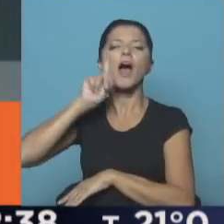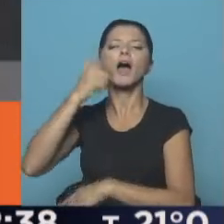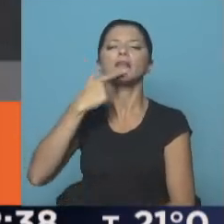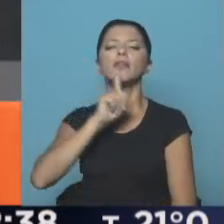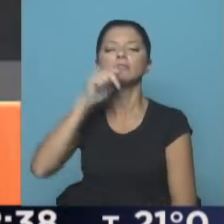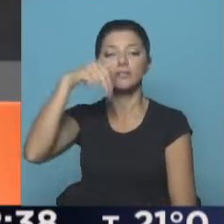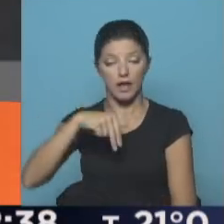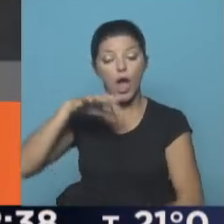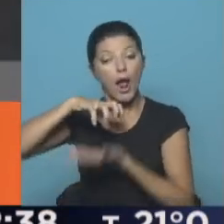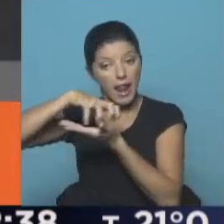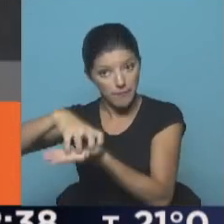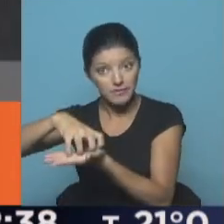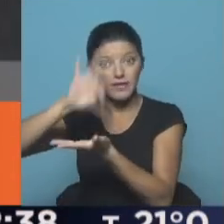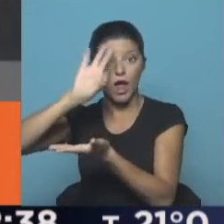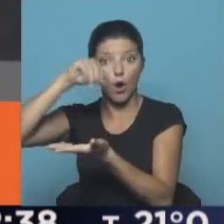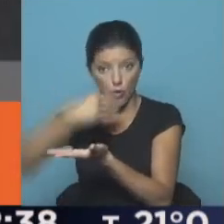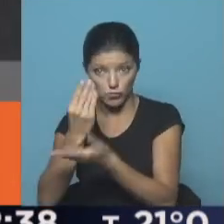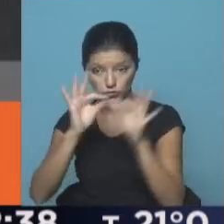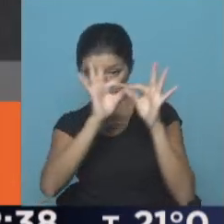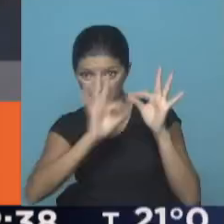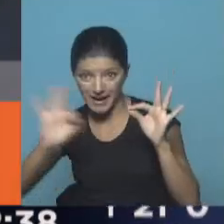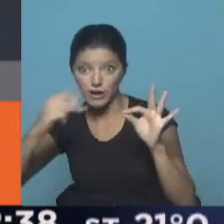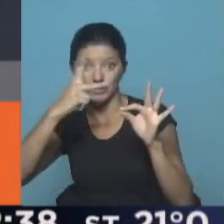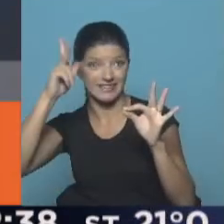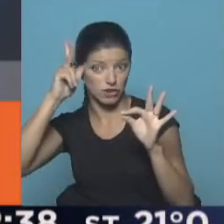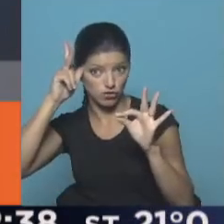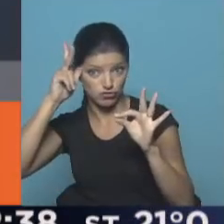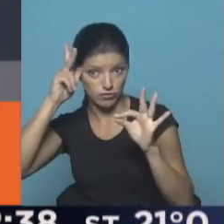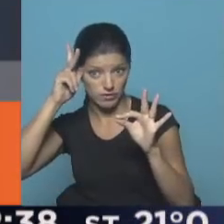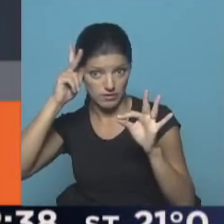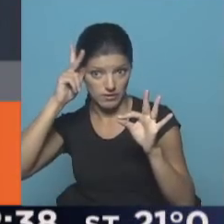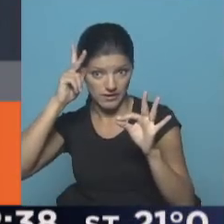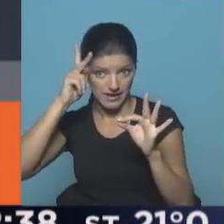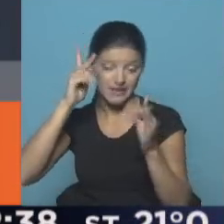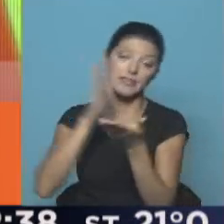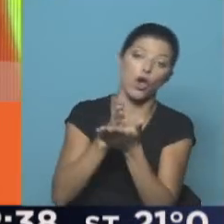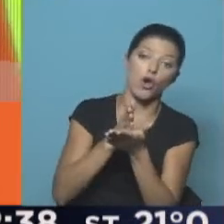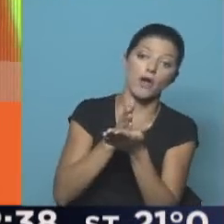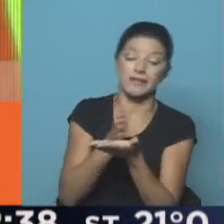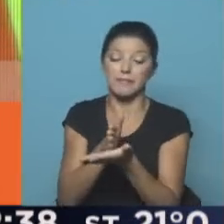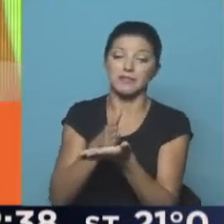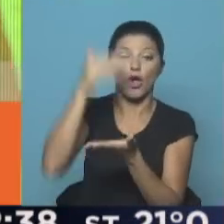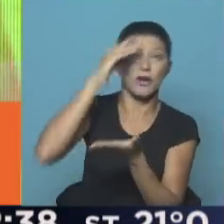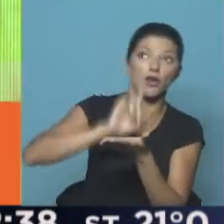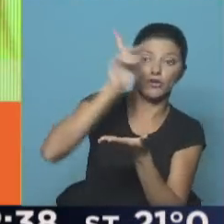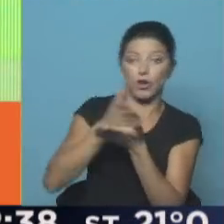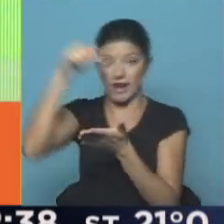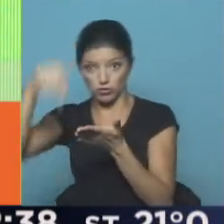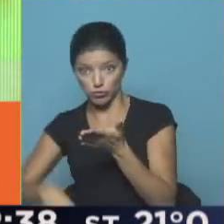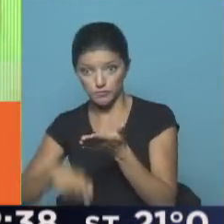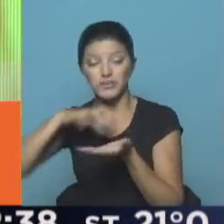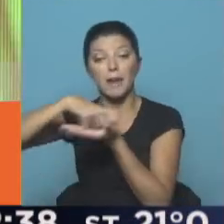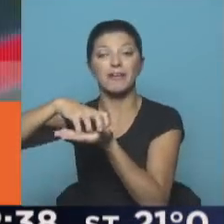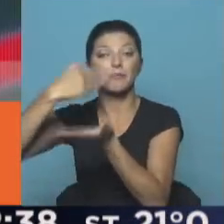Naciones Unidas que están en el paralelo 38, en el límite de la península coreana, entre Corea del Sur y Corea del Norte, la mayor base militar es